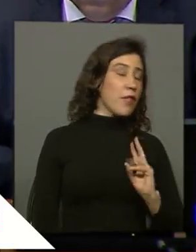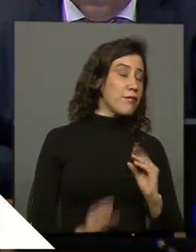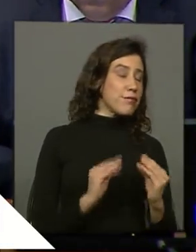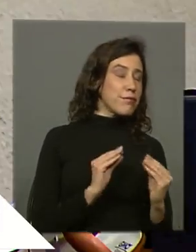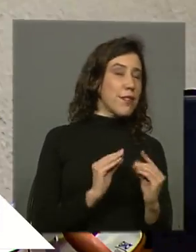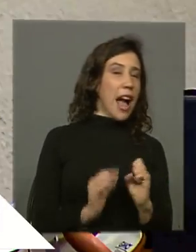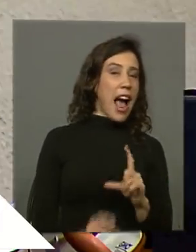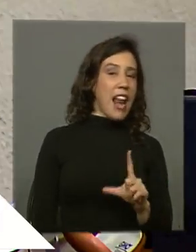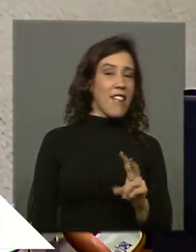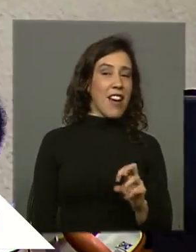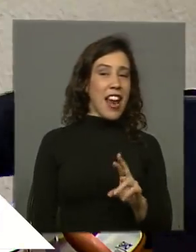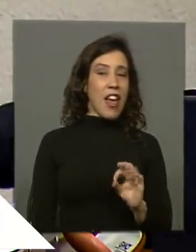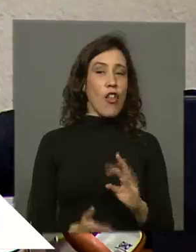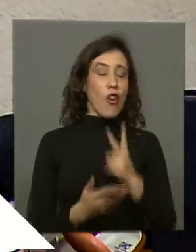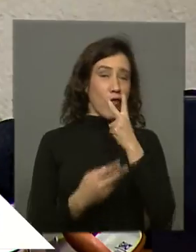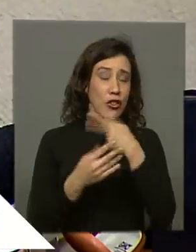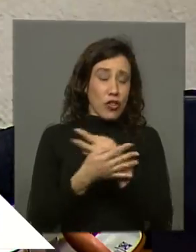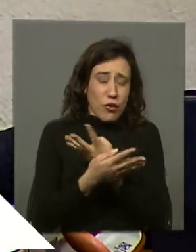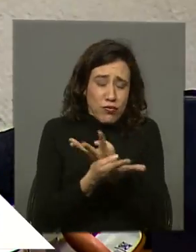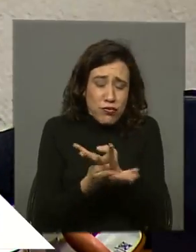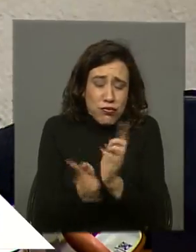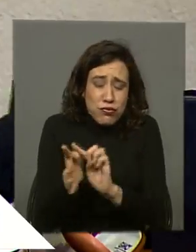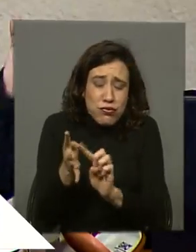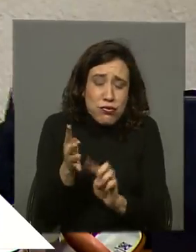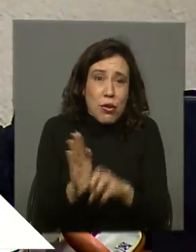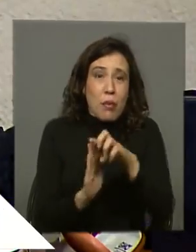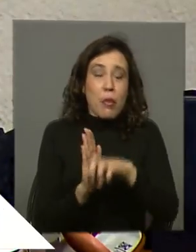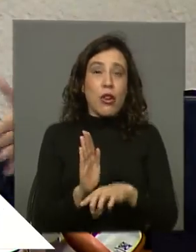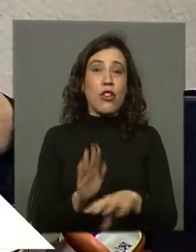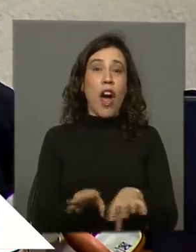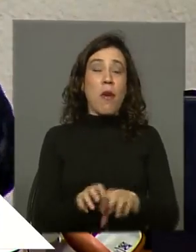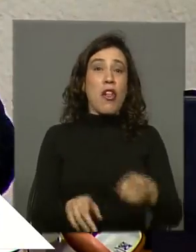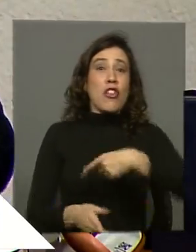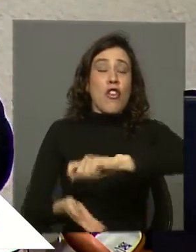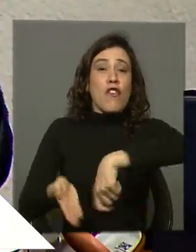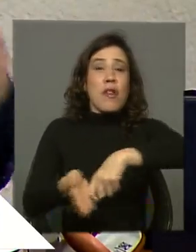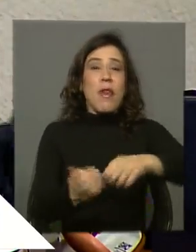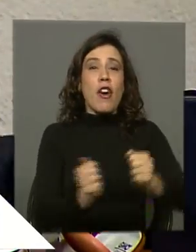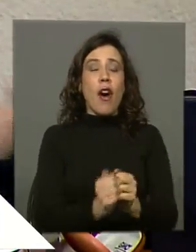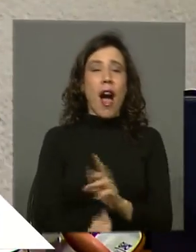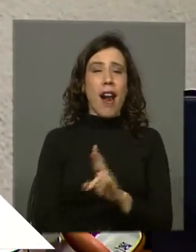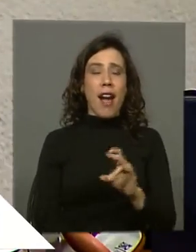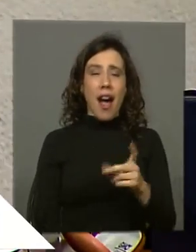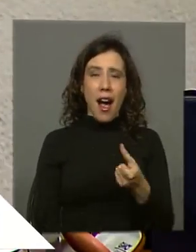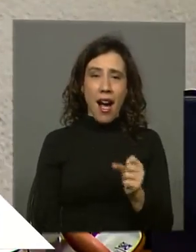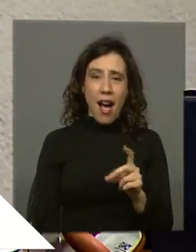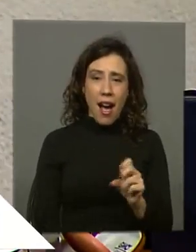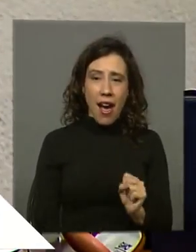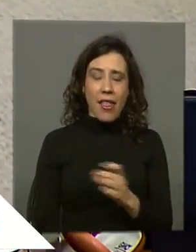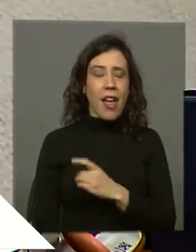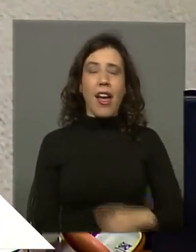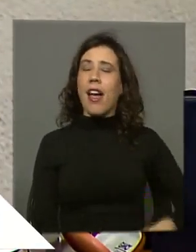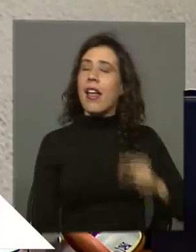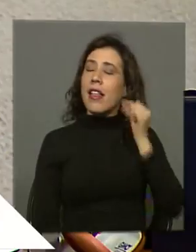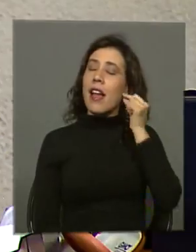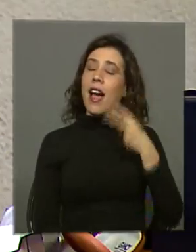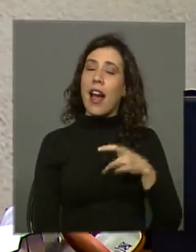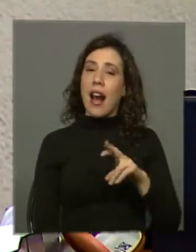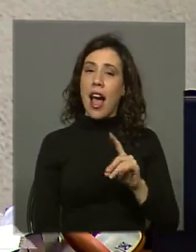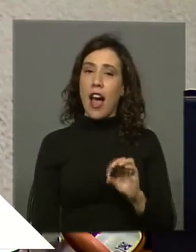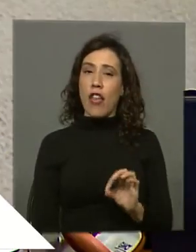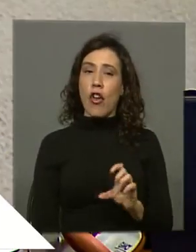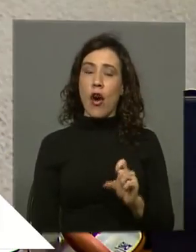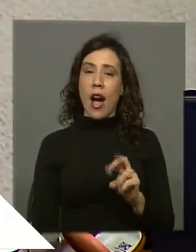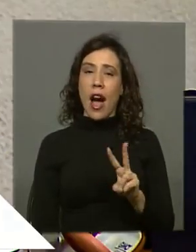Alvarado viendo toda la gama de proyectos de acuerdo que firmamos que todos juntos el diputado Ariagán la diputada Hernando Roberto